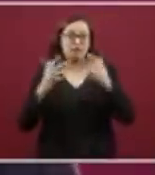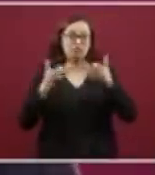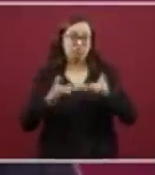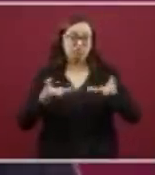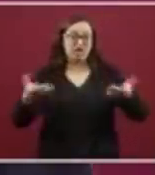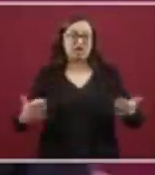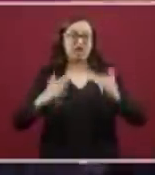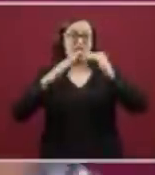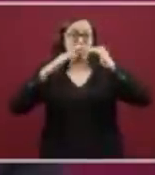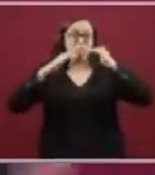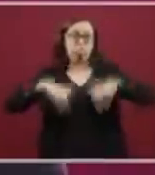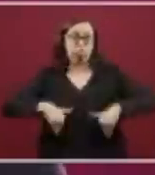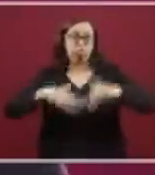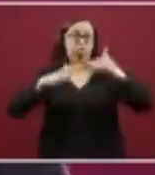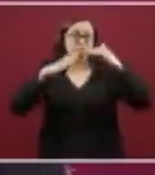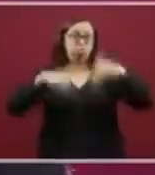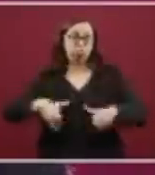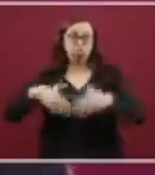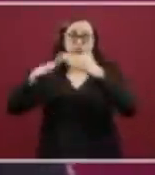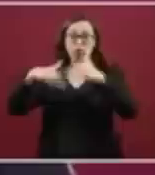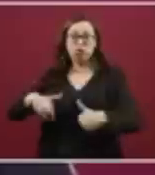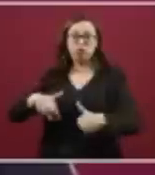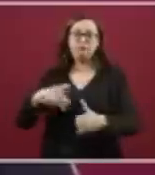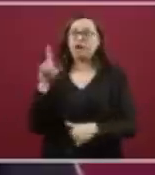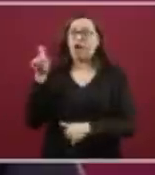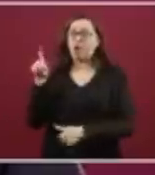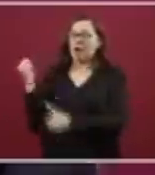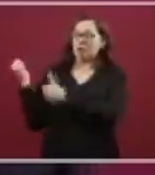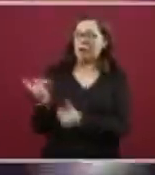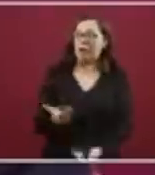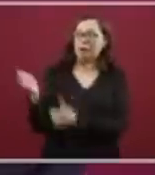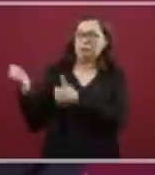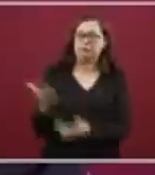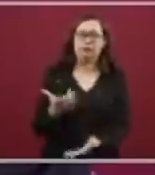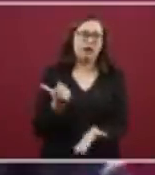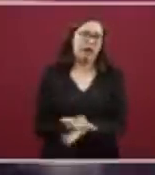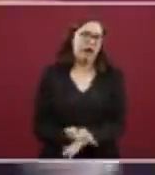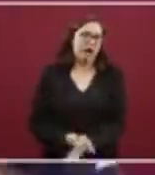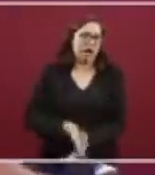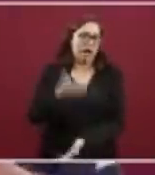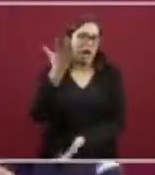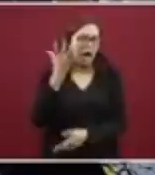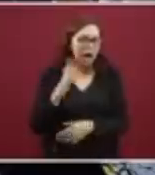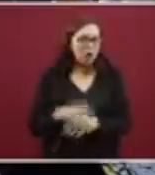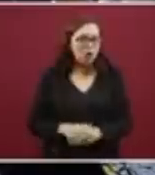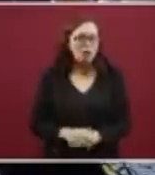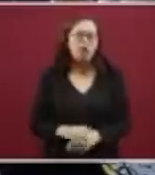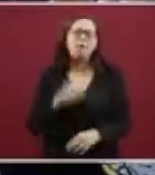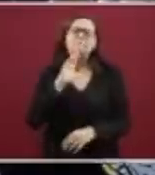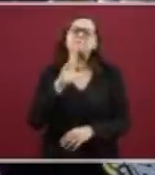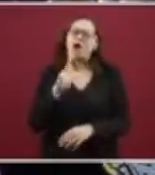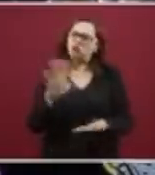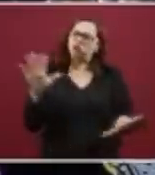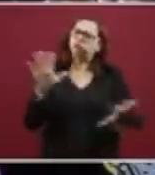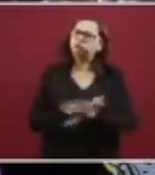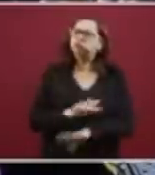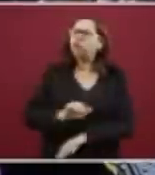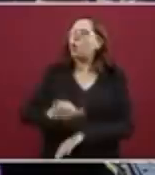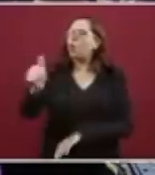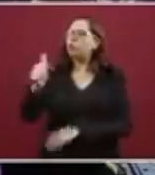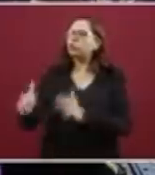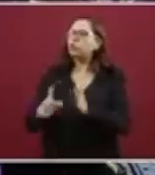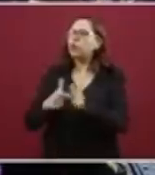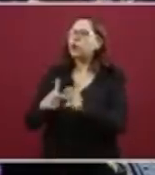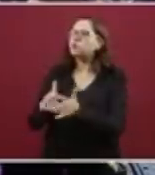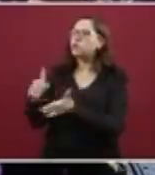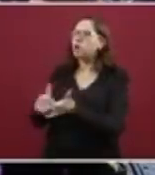¿sí?, es además muy costoso. Entonces, en vez de traer el agua, vamos a dar oportunidades para